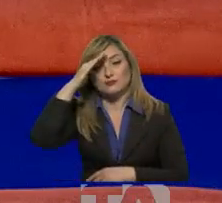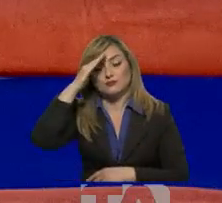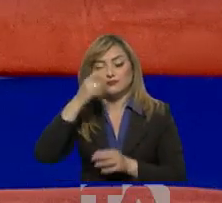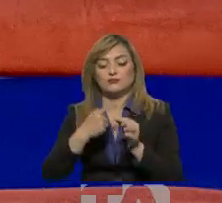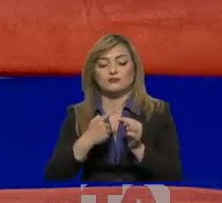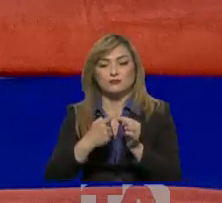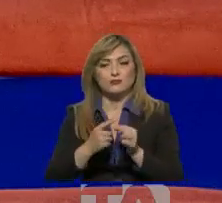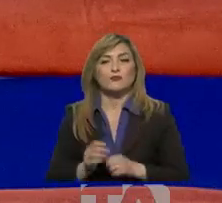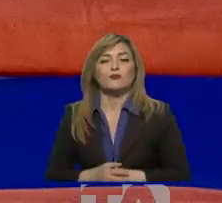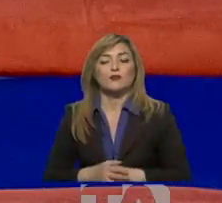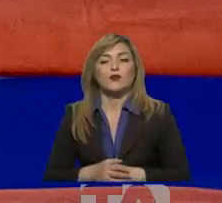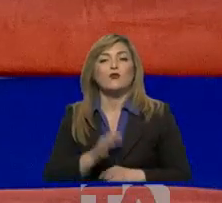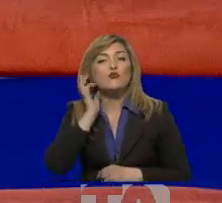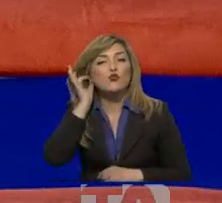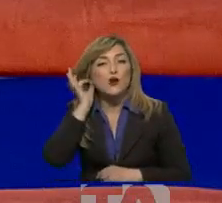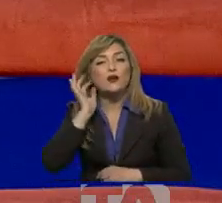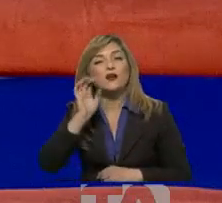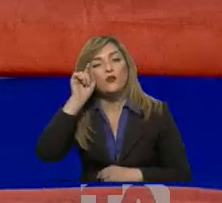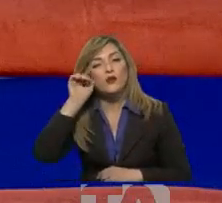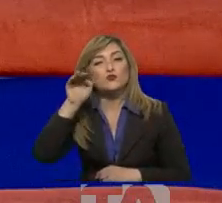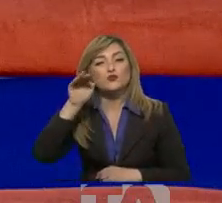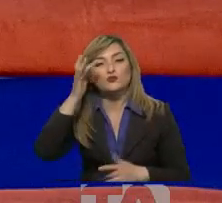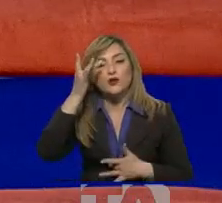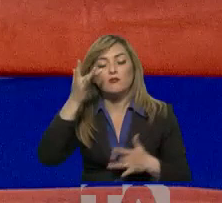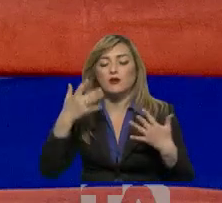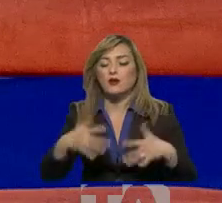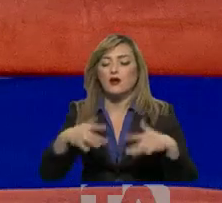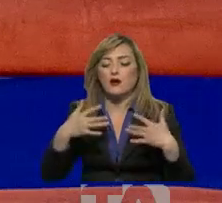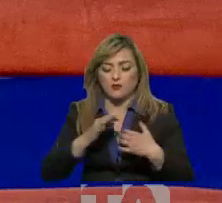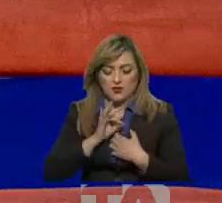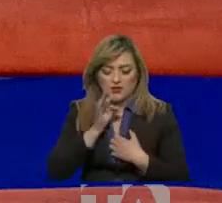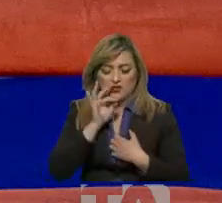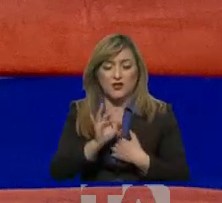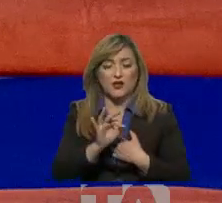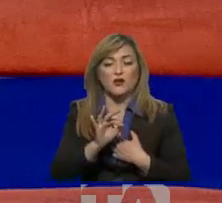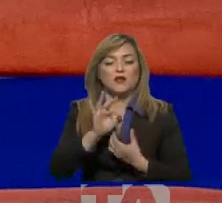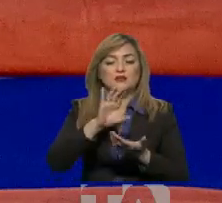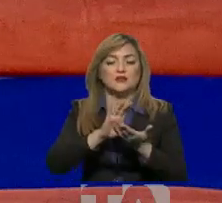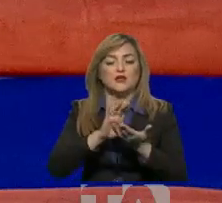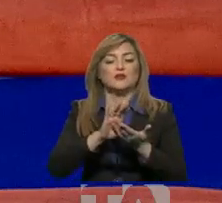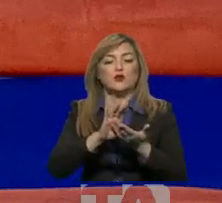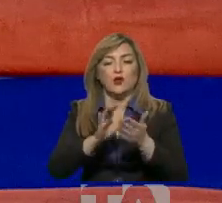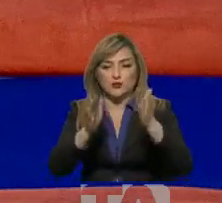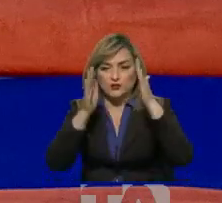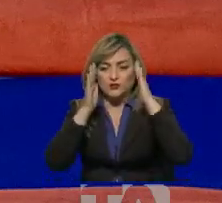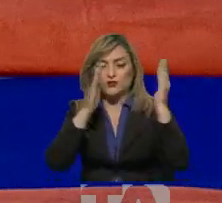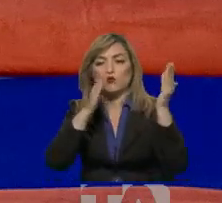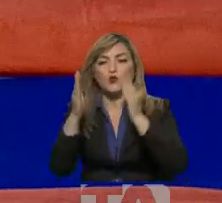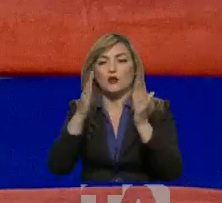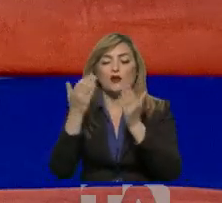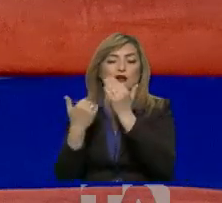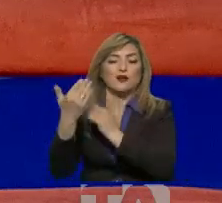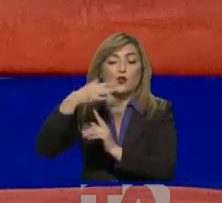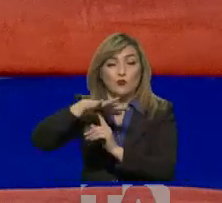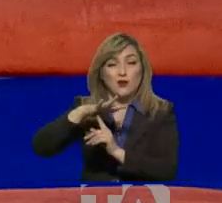en Quito recibió a Mónica Ordóñez, la paciente en estado crítico que estaba en el Centro de Atención Temporal Bicentenario y